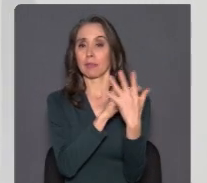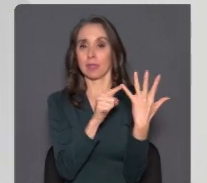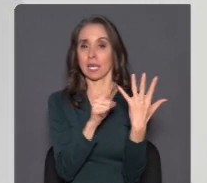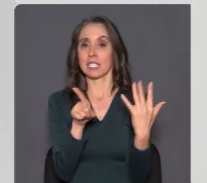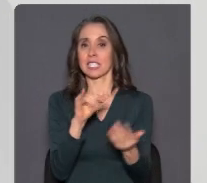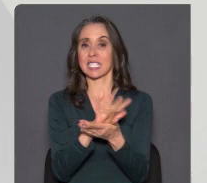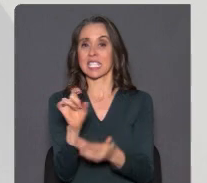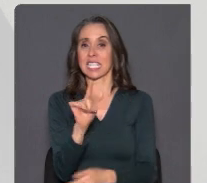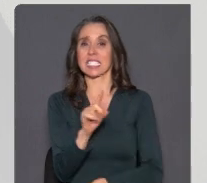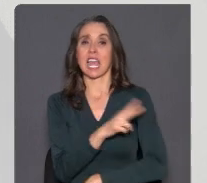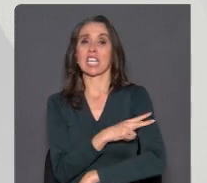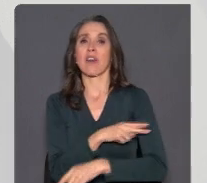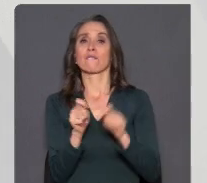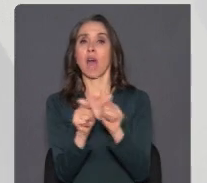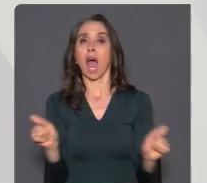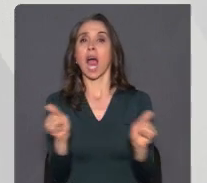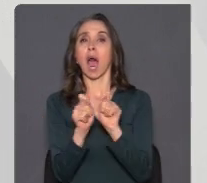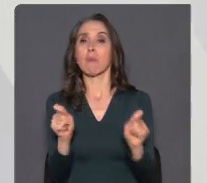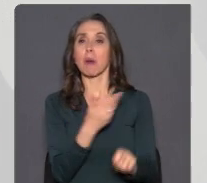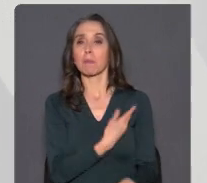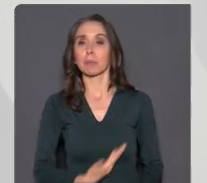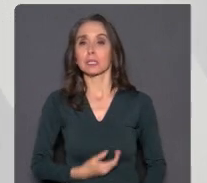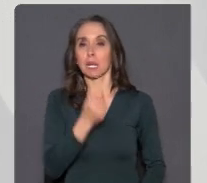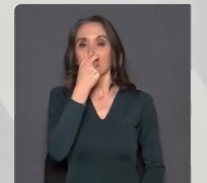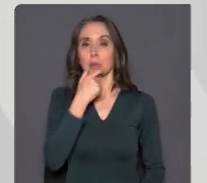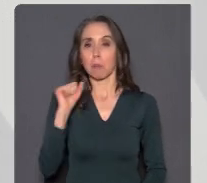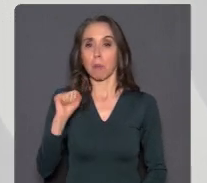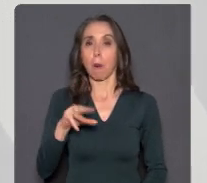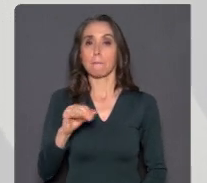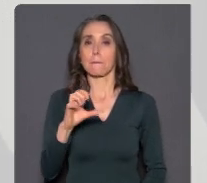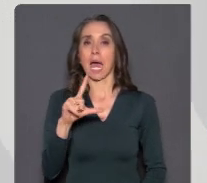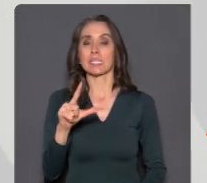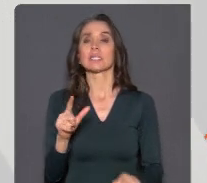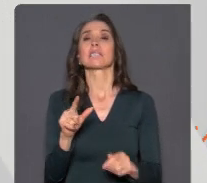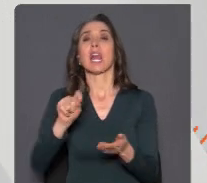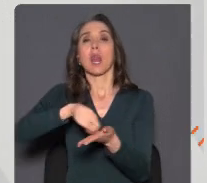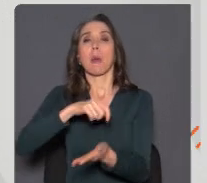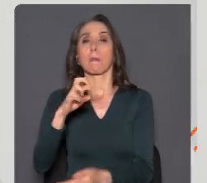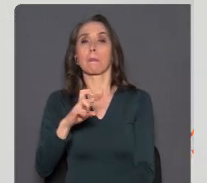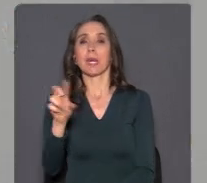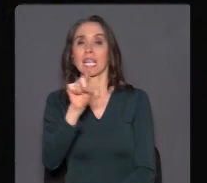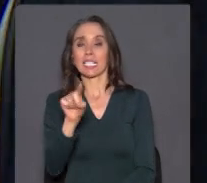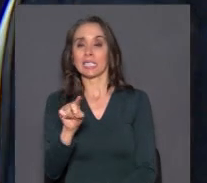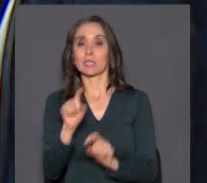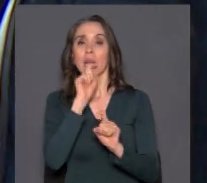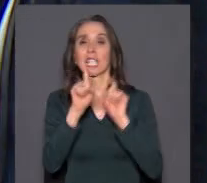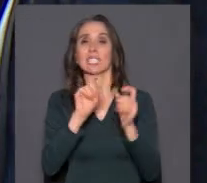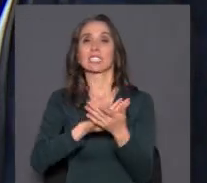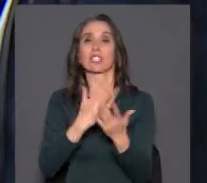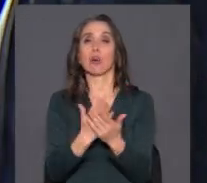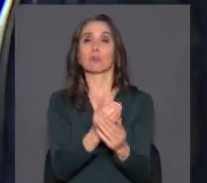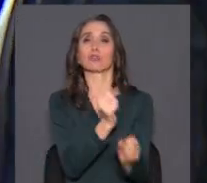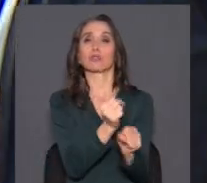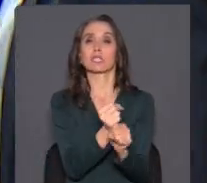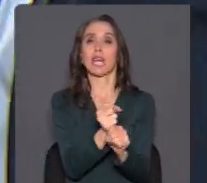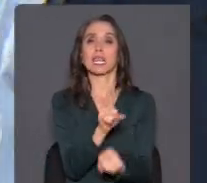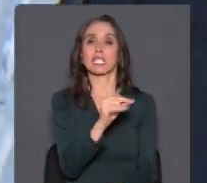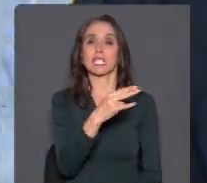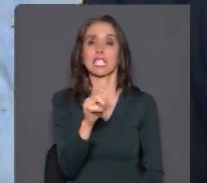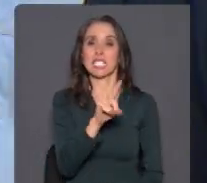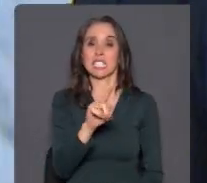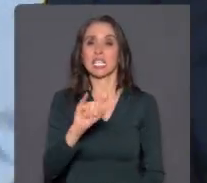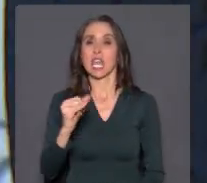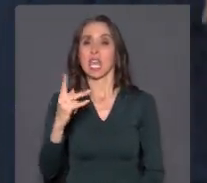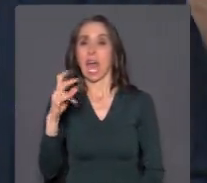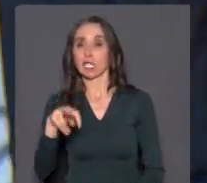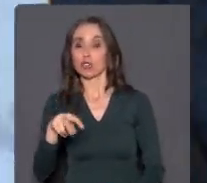la jefa de campaña del presidente Boric, y Marcel, que es cercano al PS. Las críticas al desempeño de Siches y Jackson también han avivado